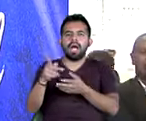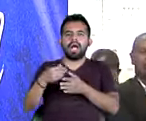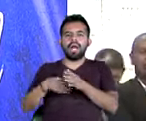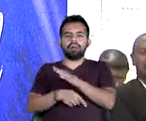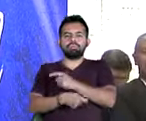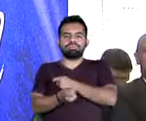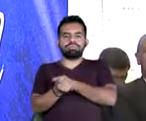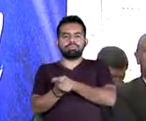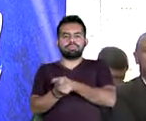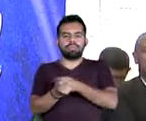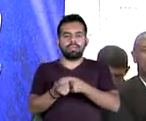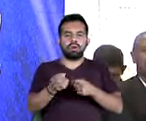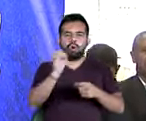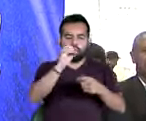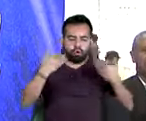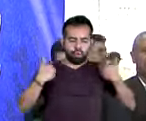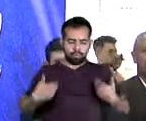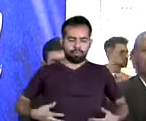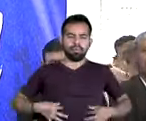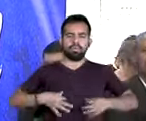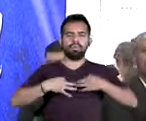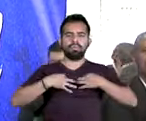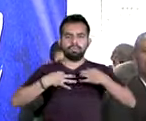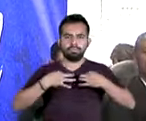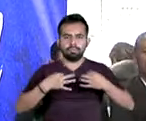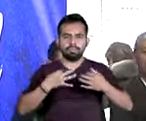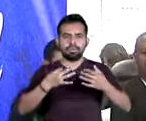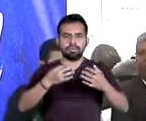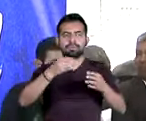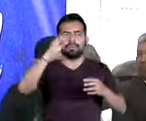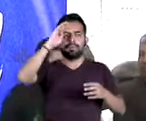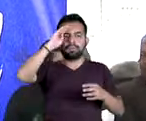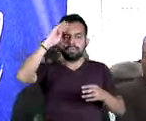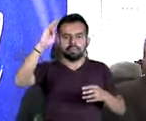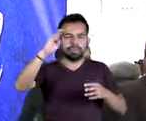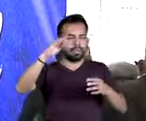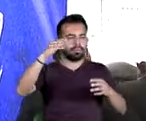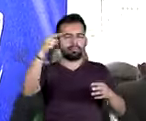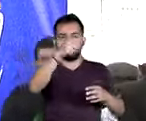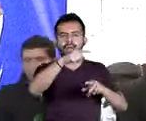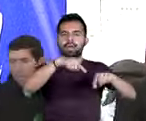en los propios uniformes de los agentes metropolitanos de tránsito para que al menos con